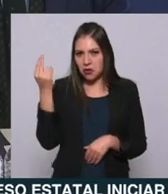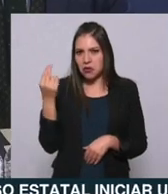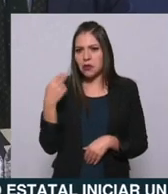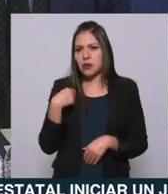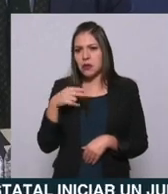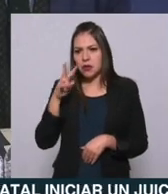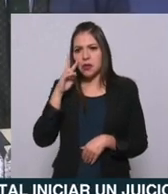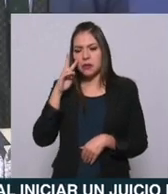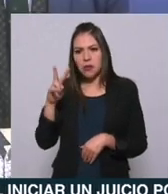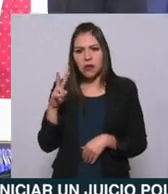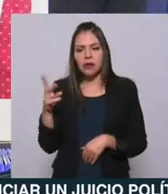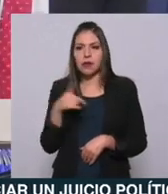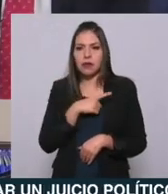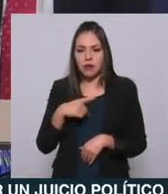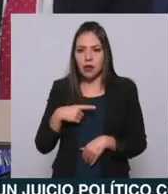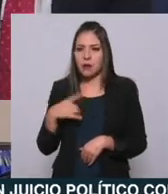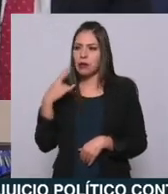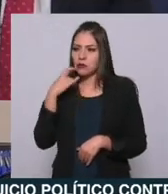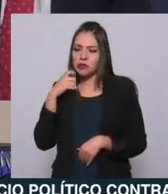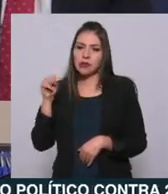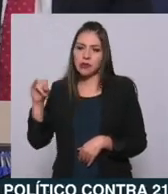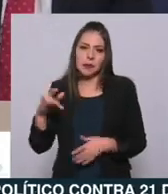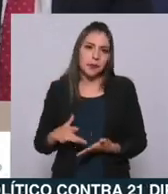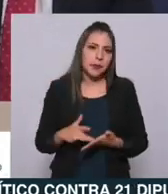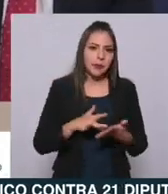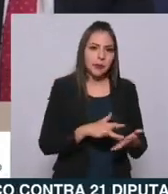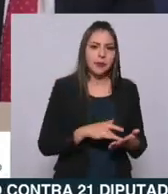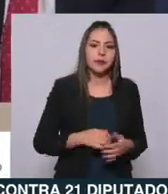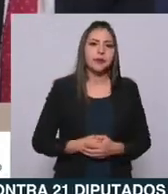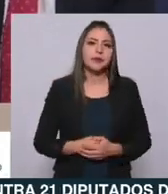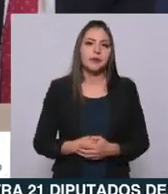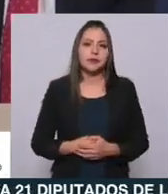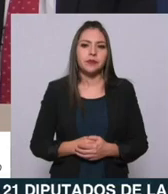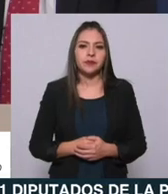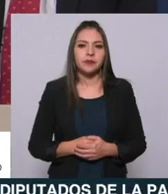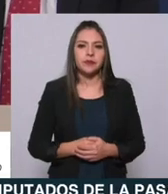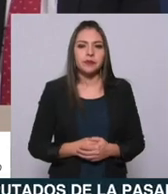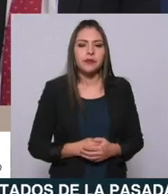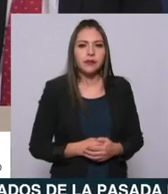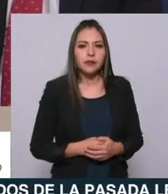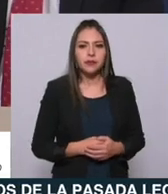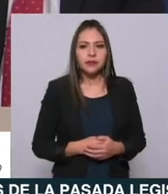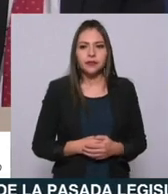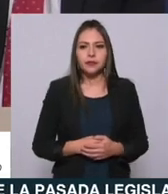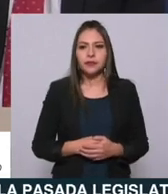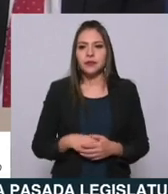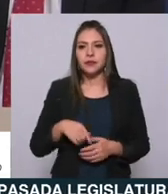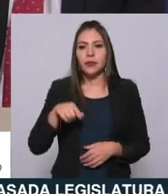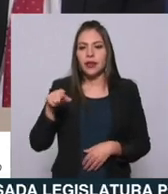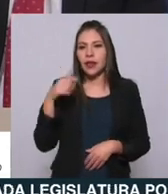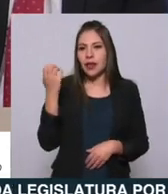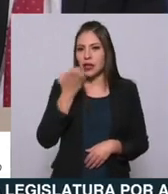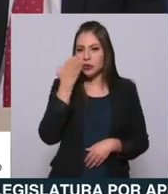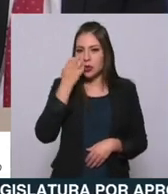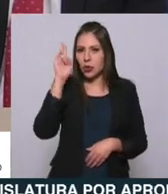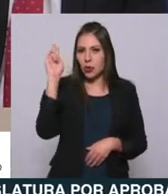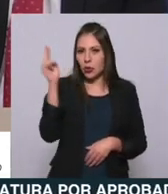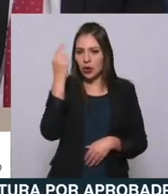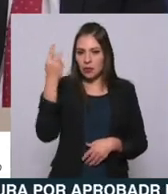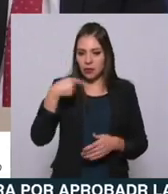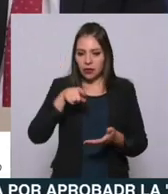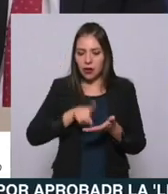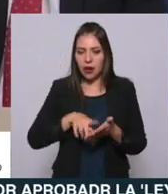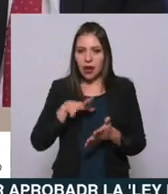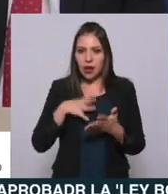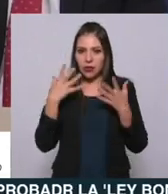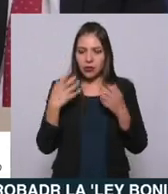también sumarnos a este esfuerzo. La producción cultural que se genera en una universidad y particularmente en el TEC se